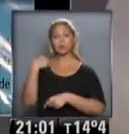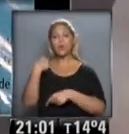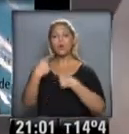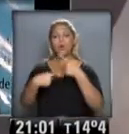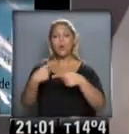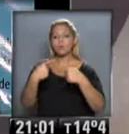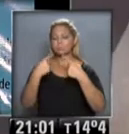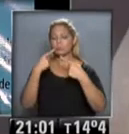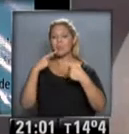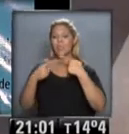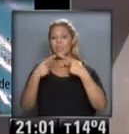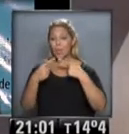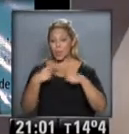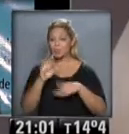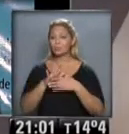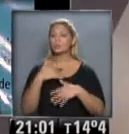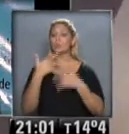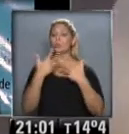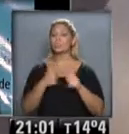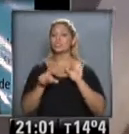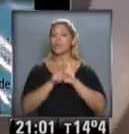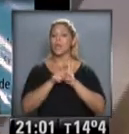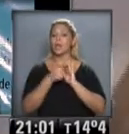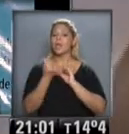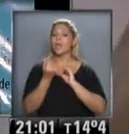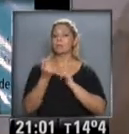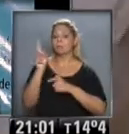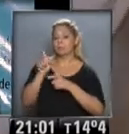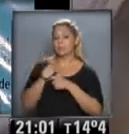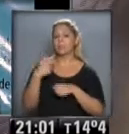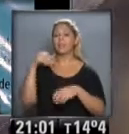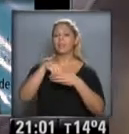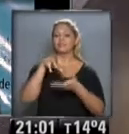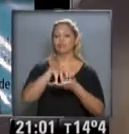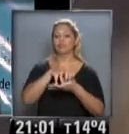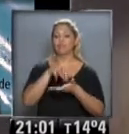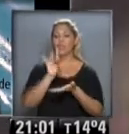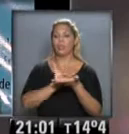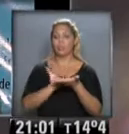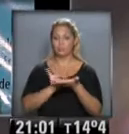debate por el proyecto de ley de regularización de capitales en la Cámara de Diputados.